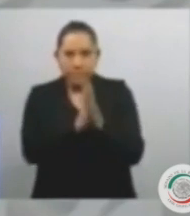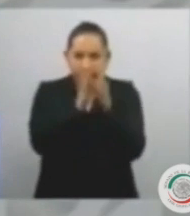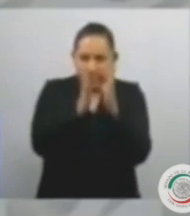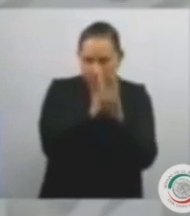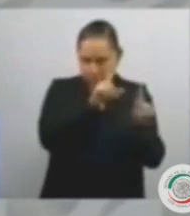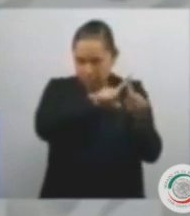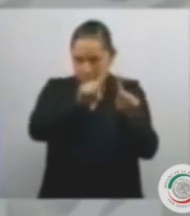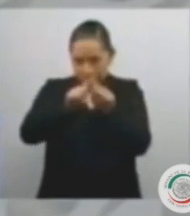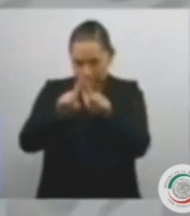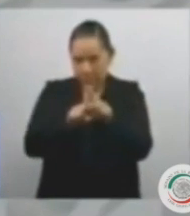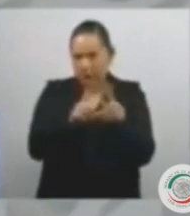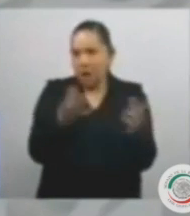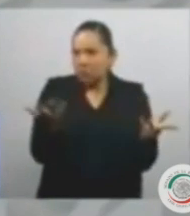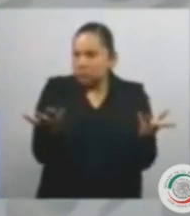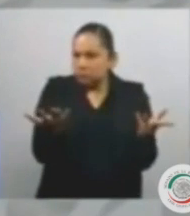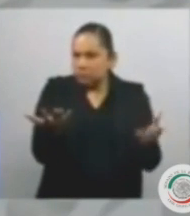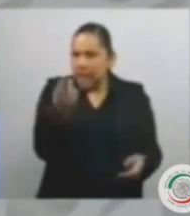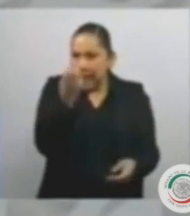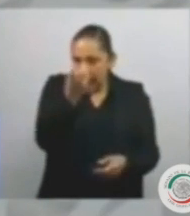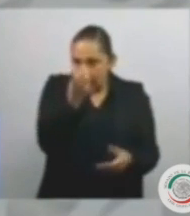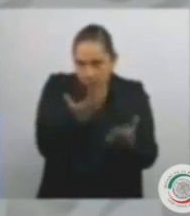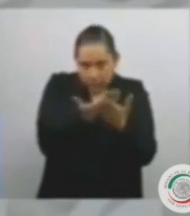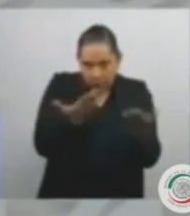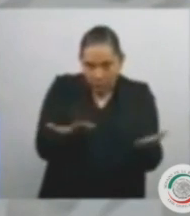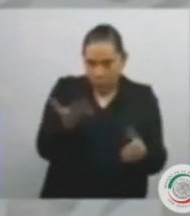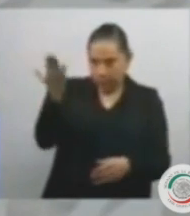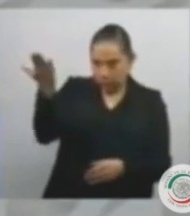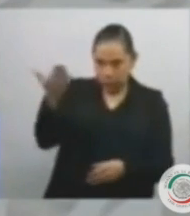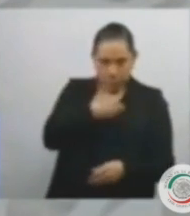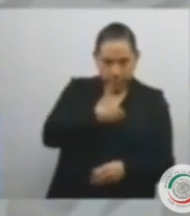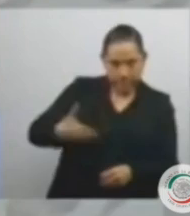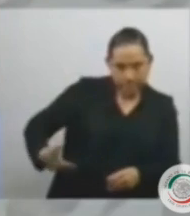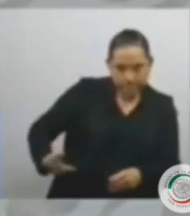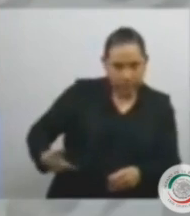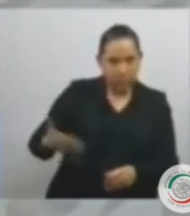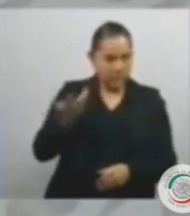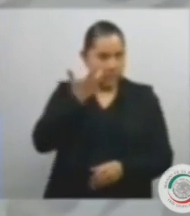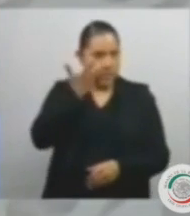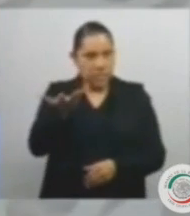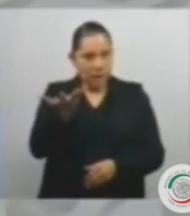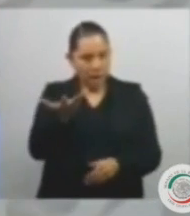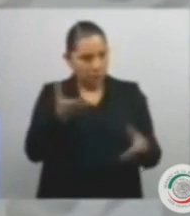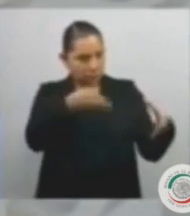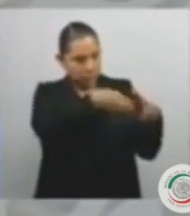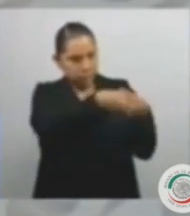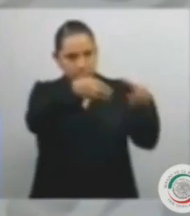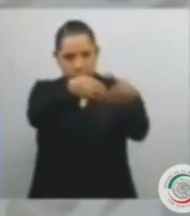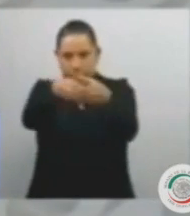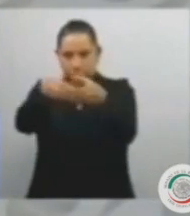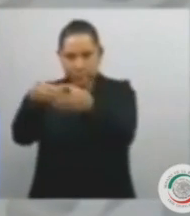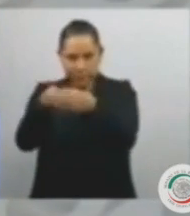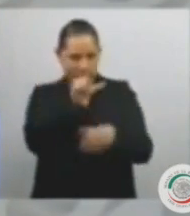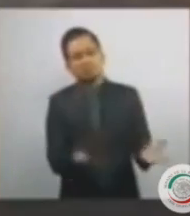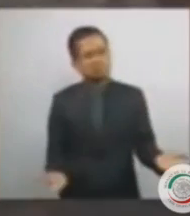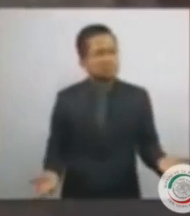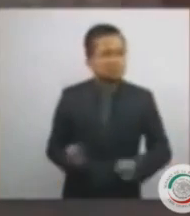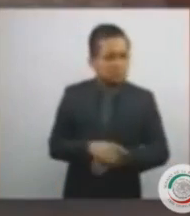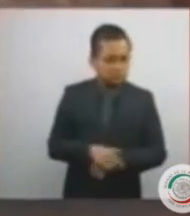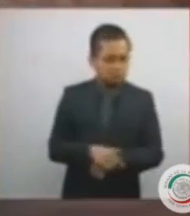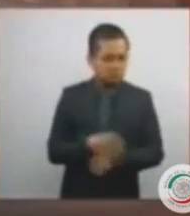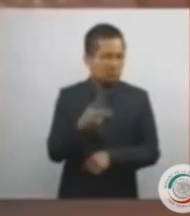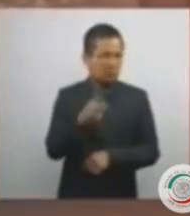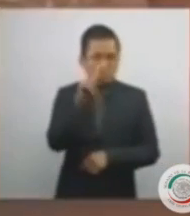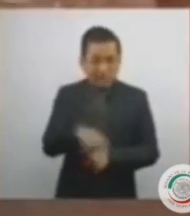de descalificación montada desde la propia presidencia de la República para golpear a los órganos constitucionalmente autónomos.